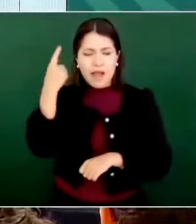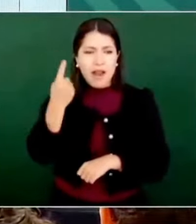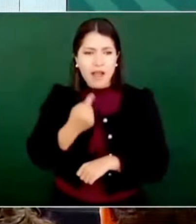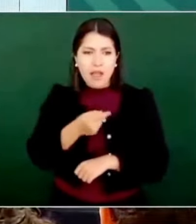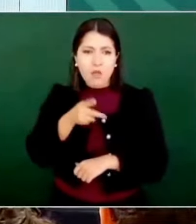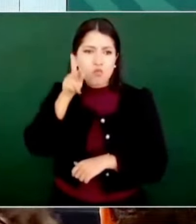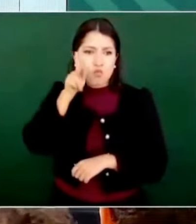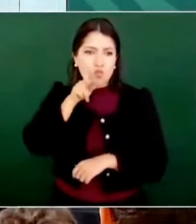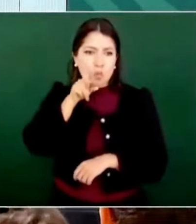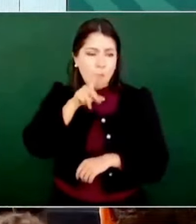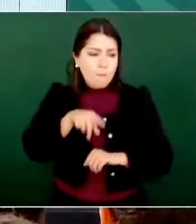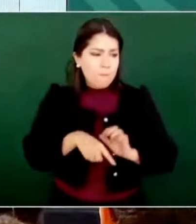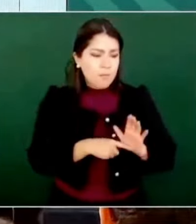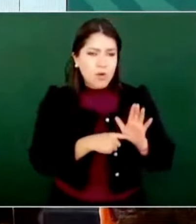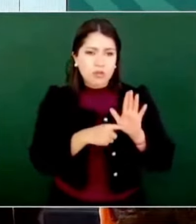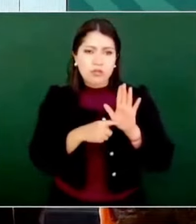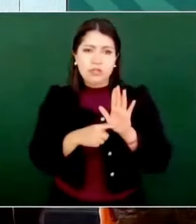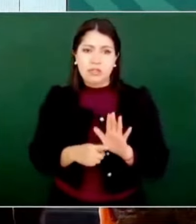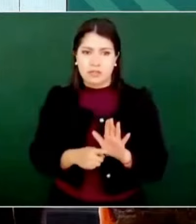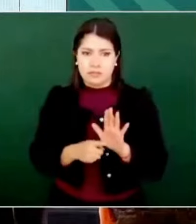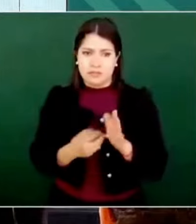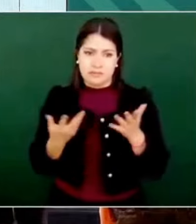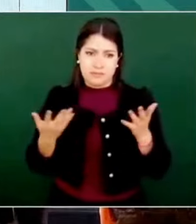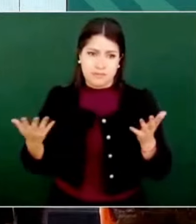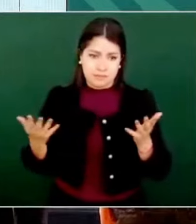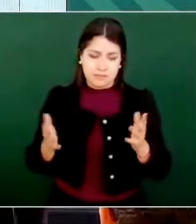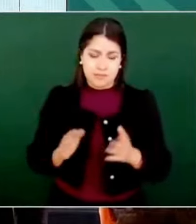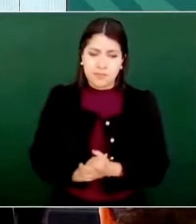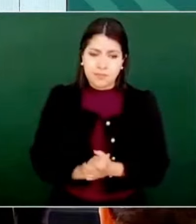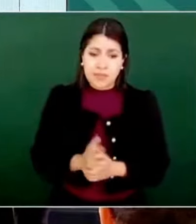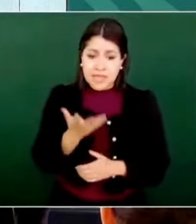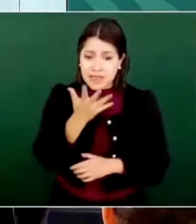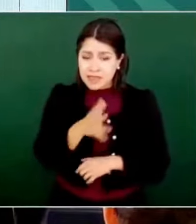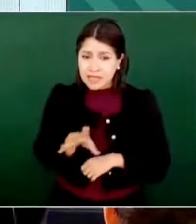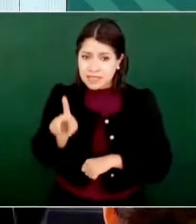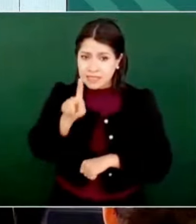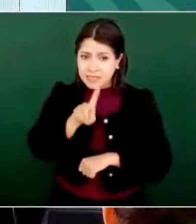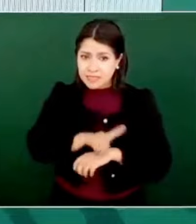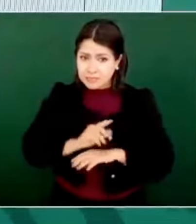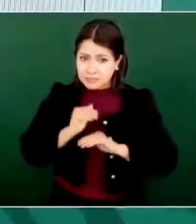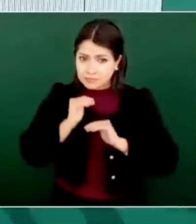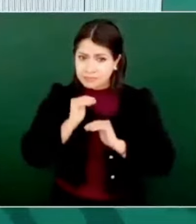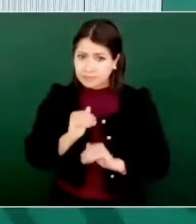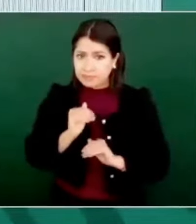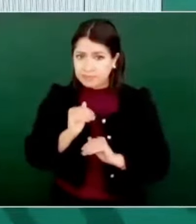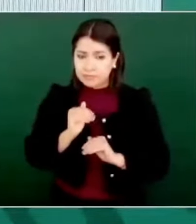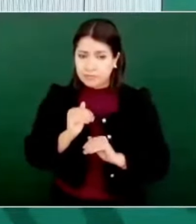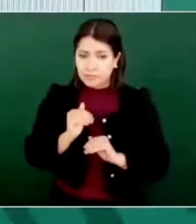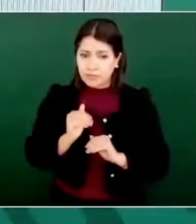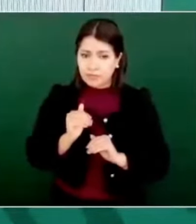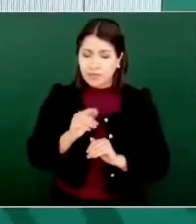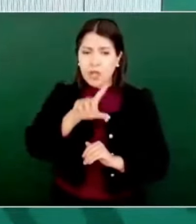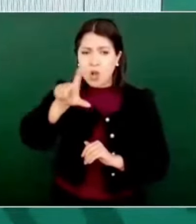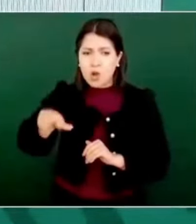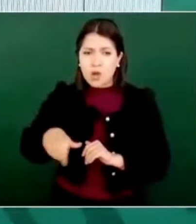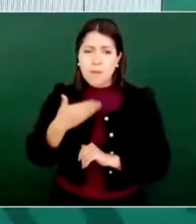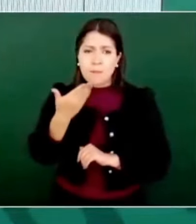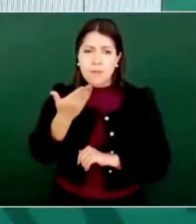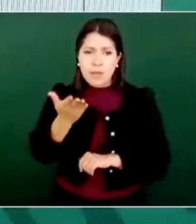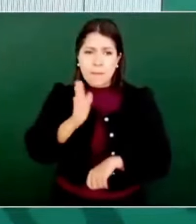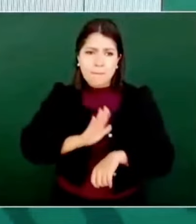no fueron torturados 10 días el Ministerio Público pide ampliación de plazo